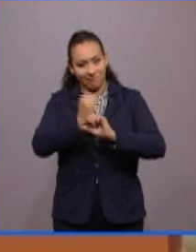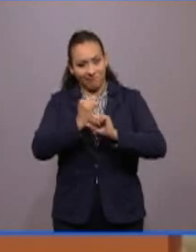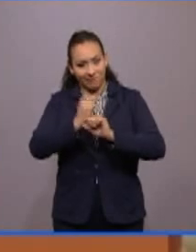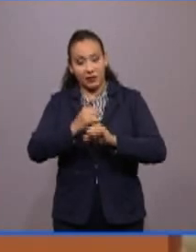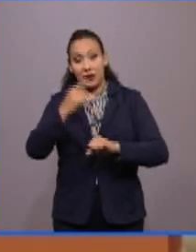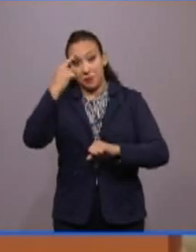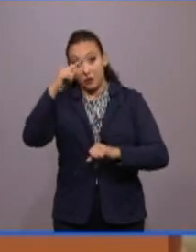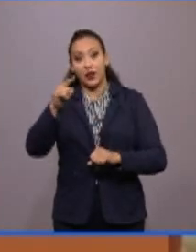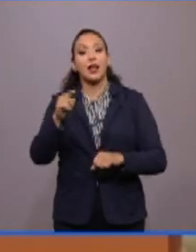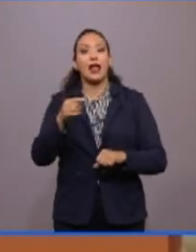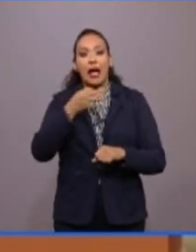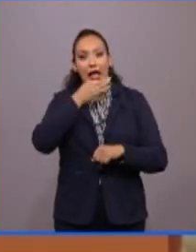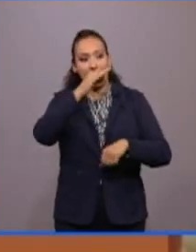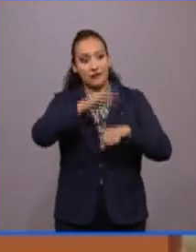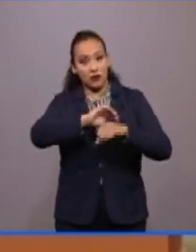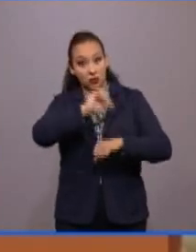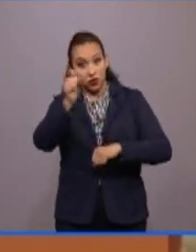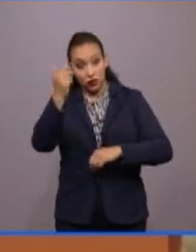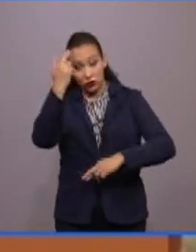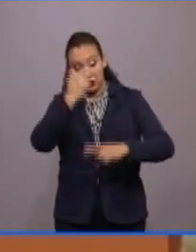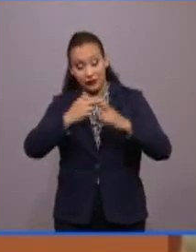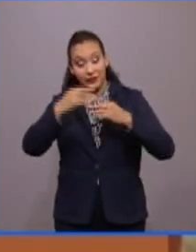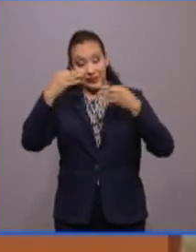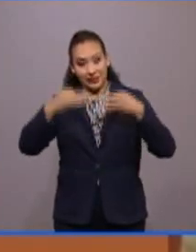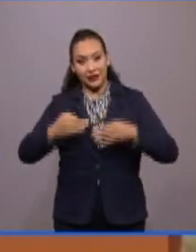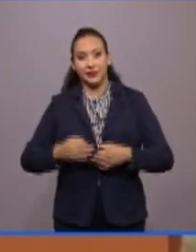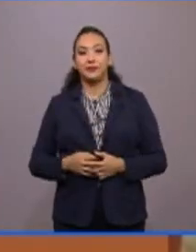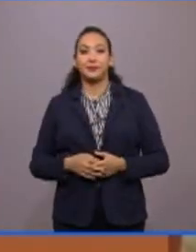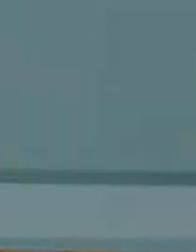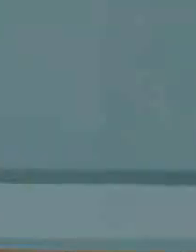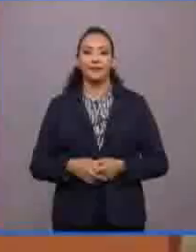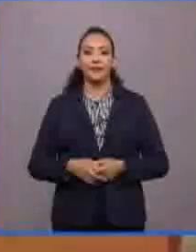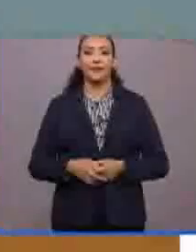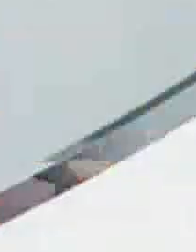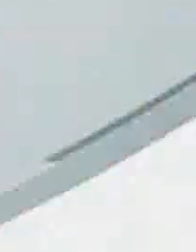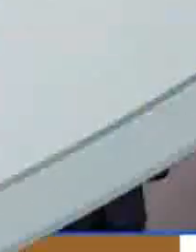no advertir alguna otra causal de improcedencia.